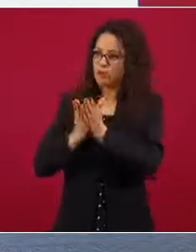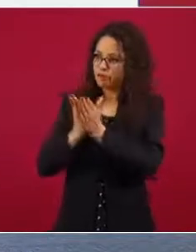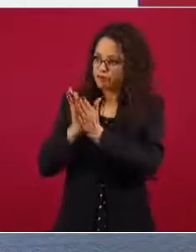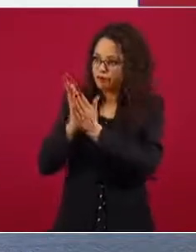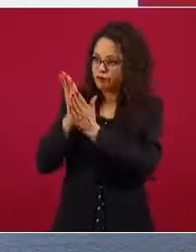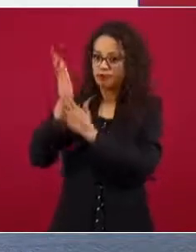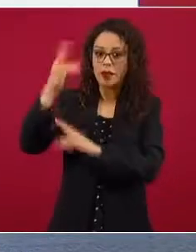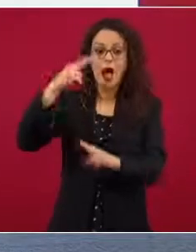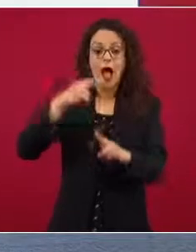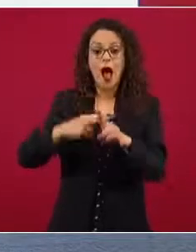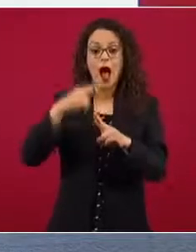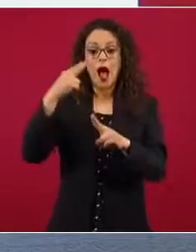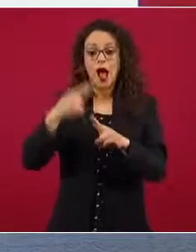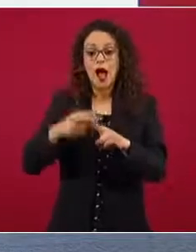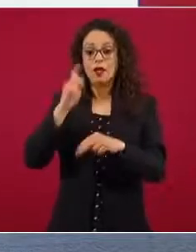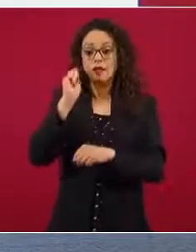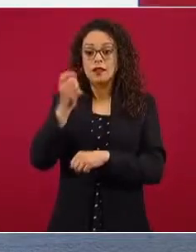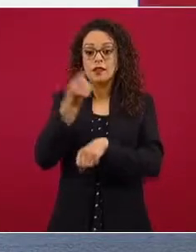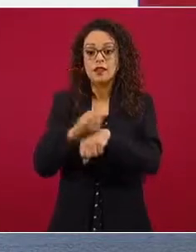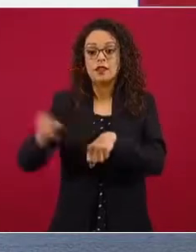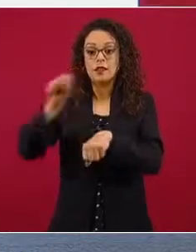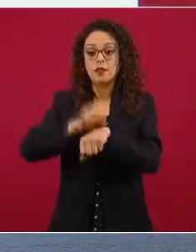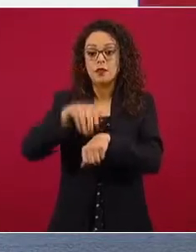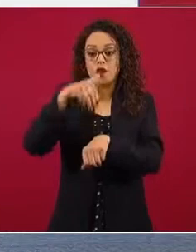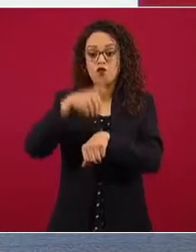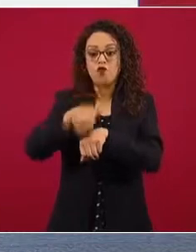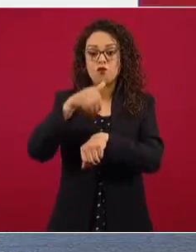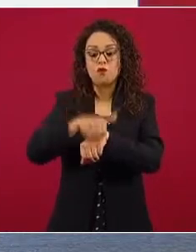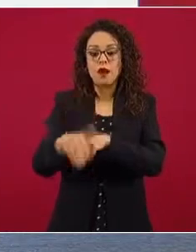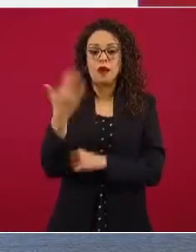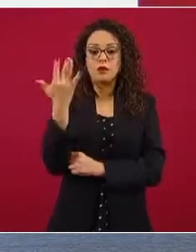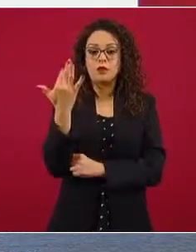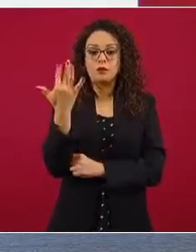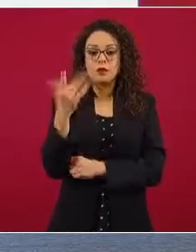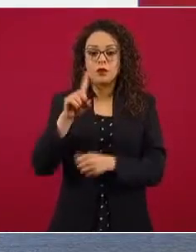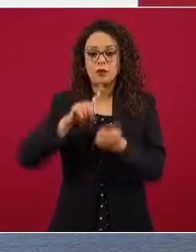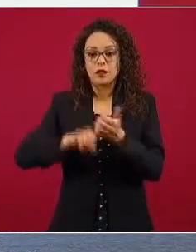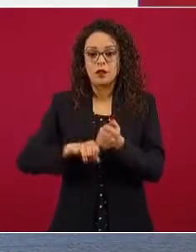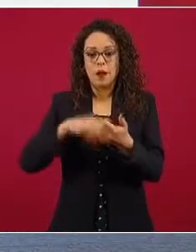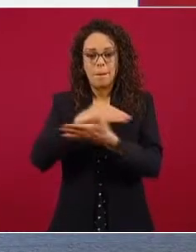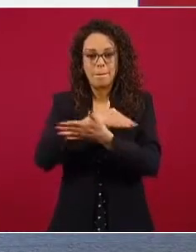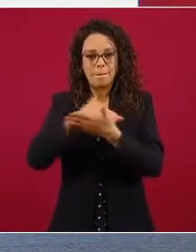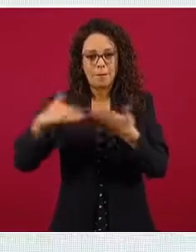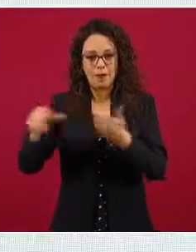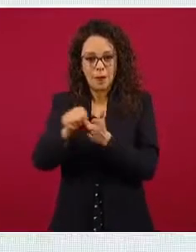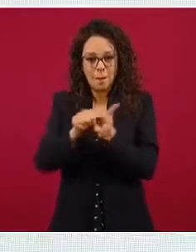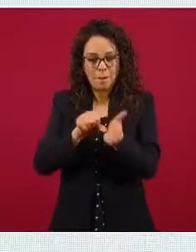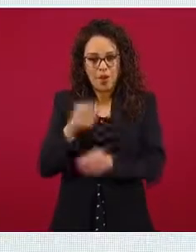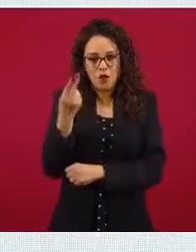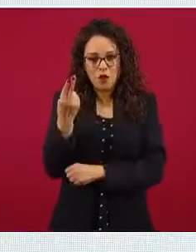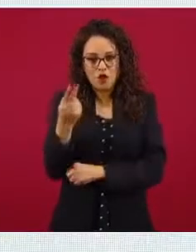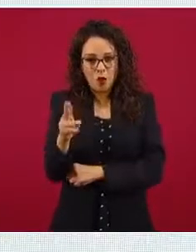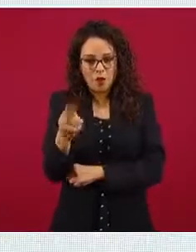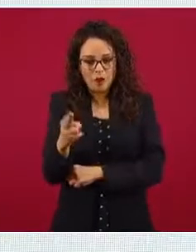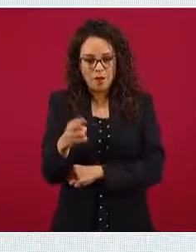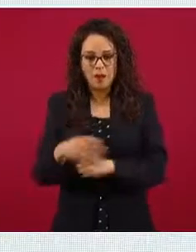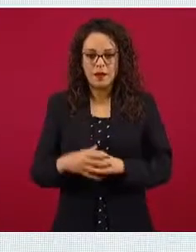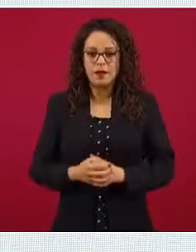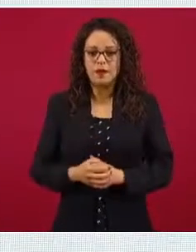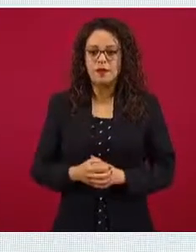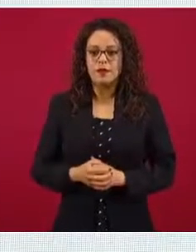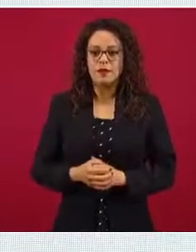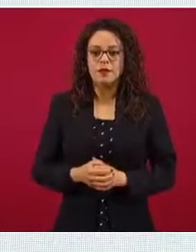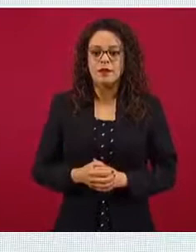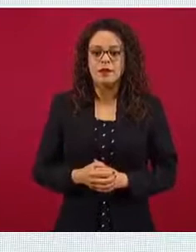que llegamos a la semana 50, que es a mitad de noviembre, de la penúltima semana de noviembre,